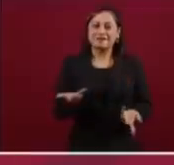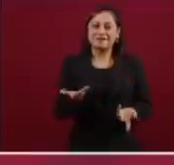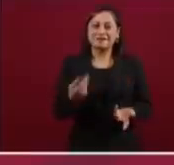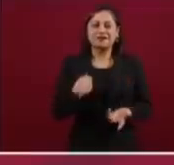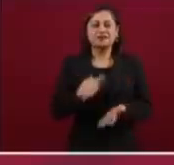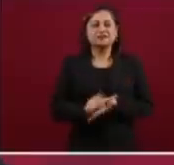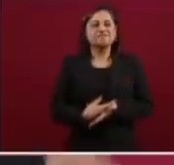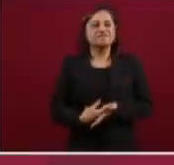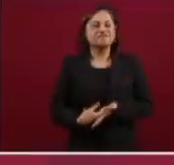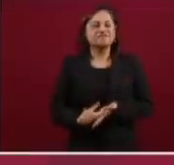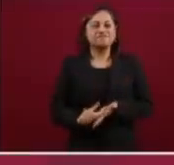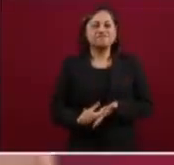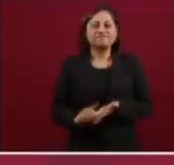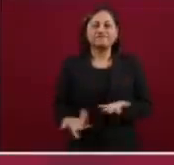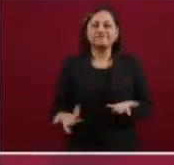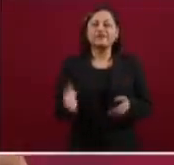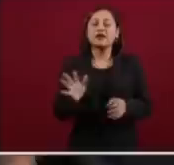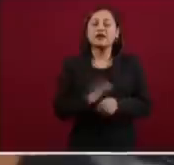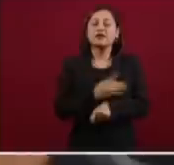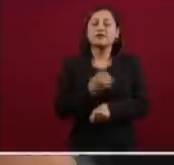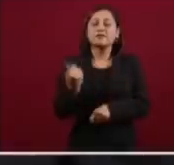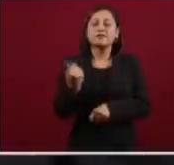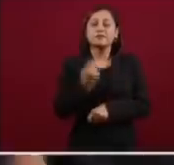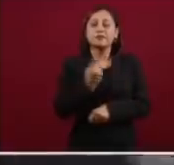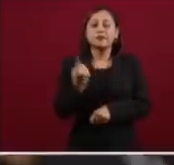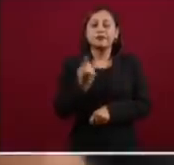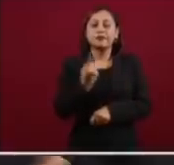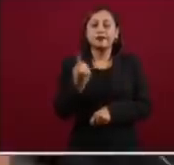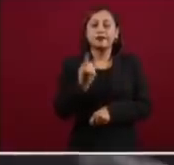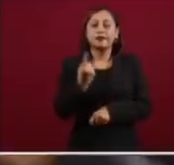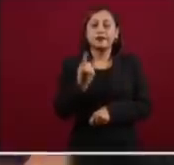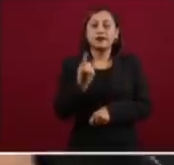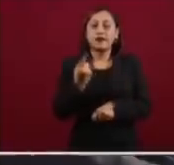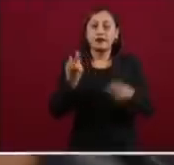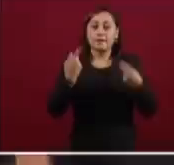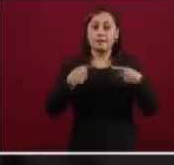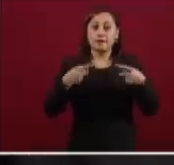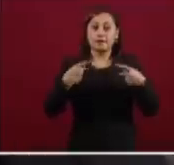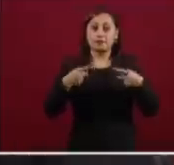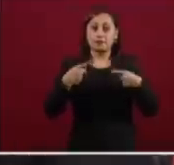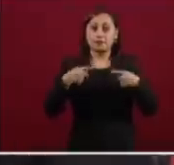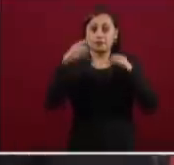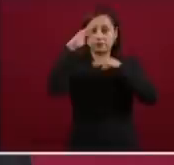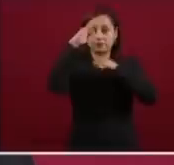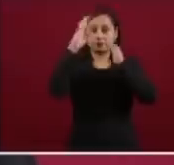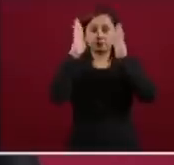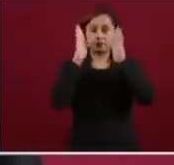por qué los conservadores no se resignan